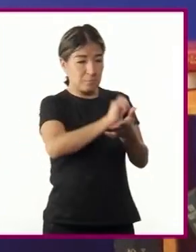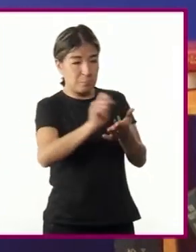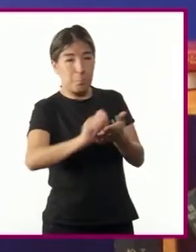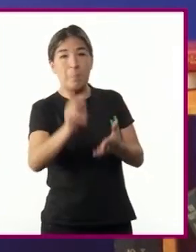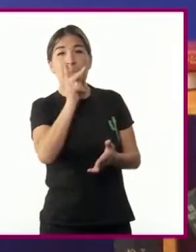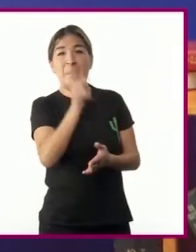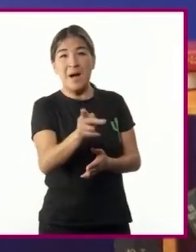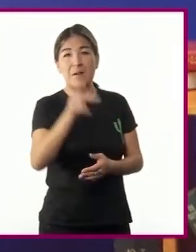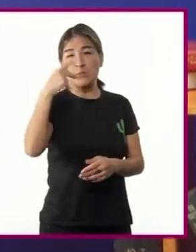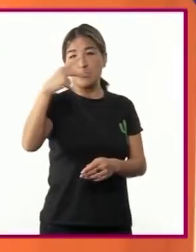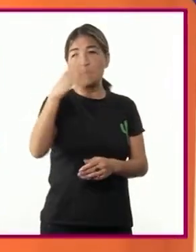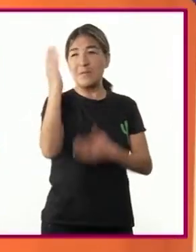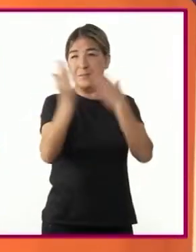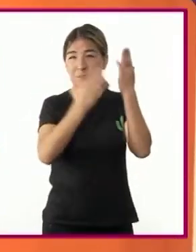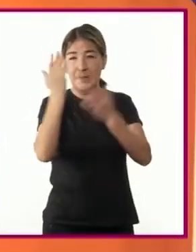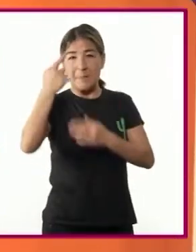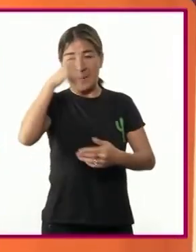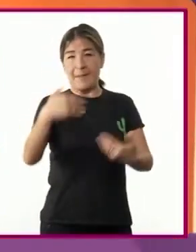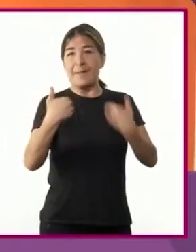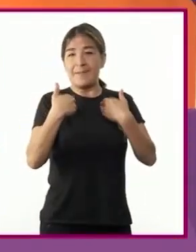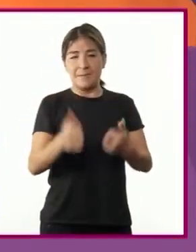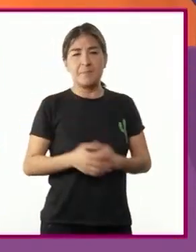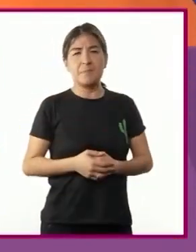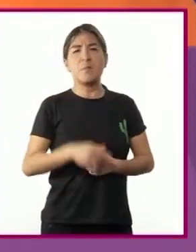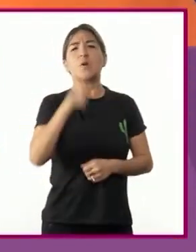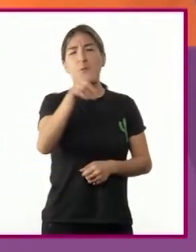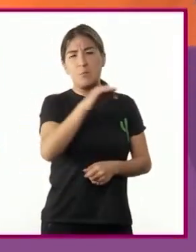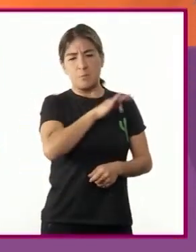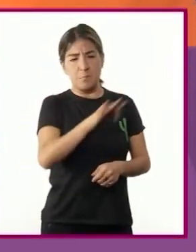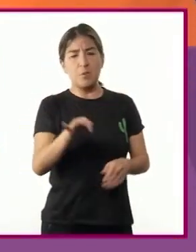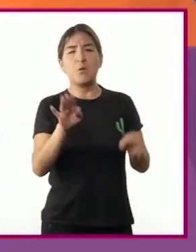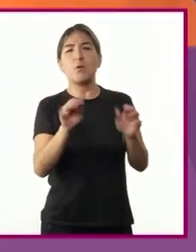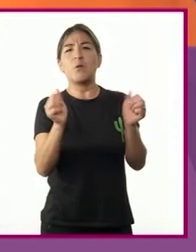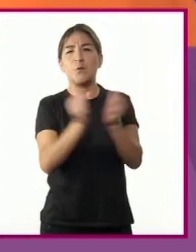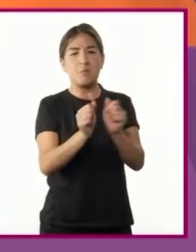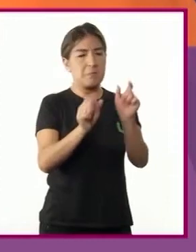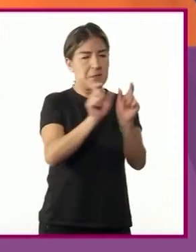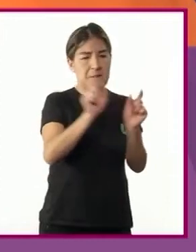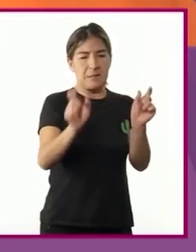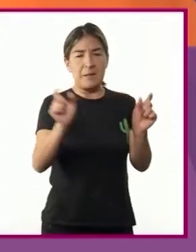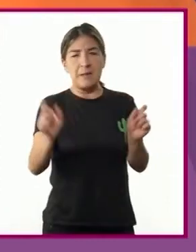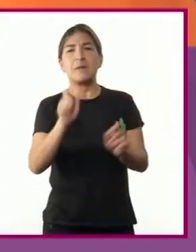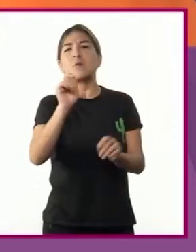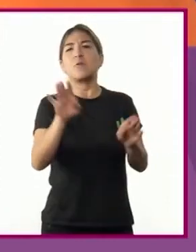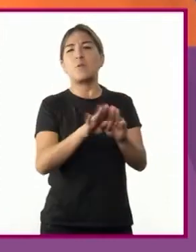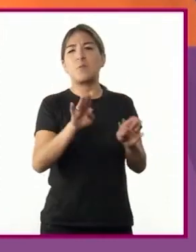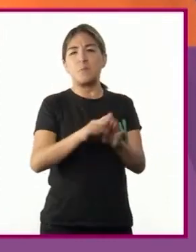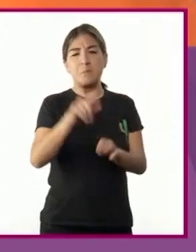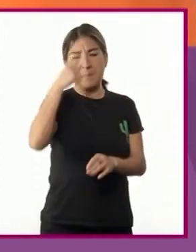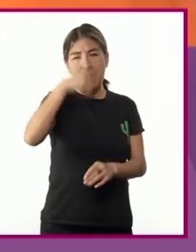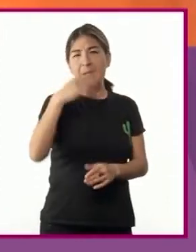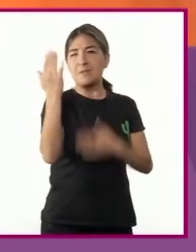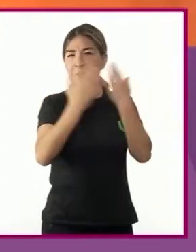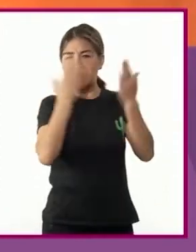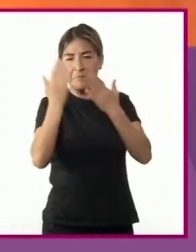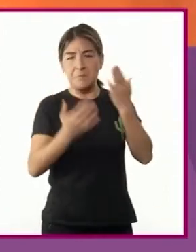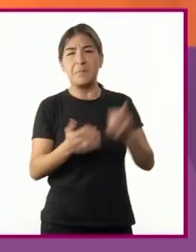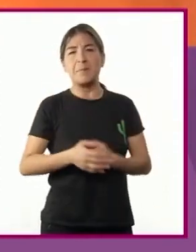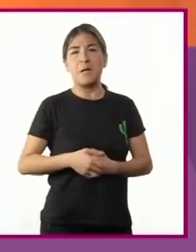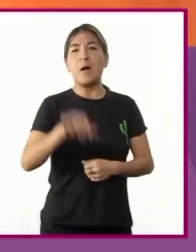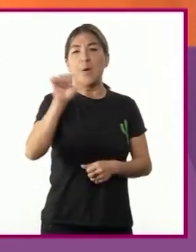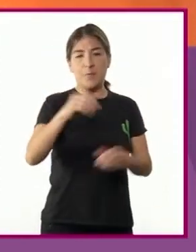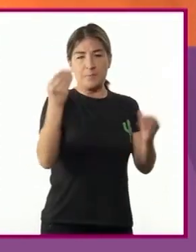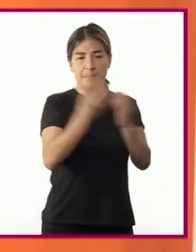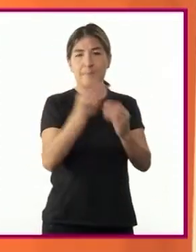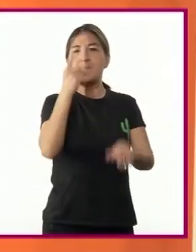tiempos verbales? Se puede usar tanto la terminología académica como la de Andrés Bello. En esta sesión seguiremos